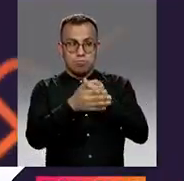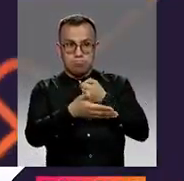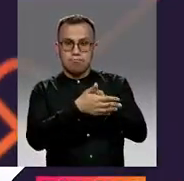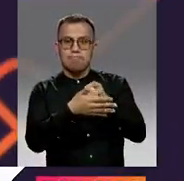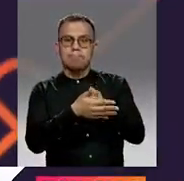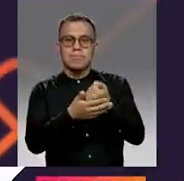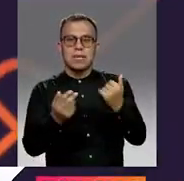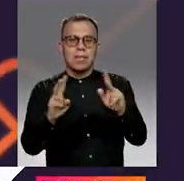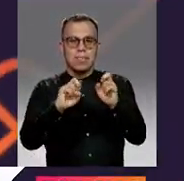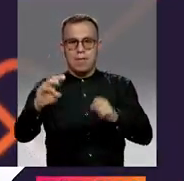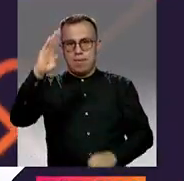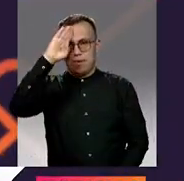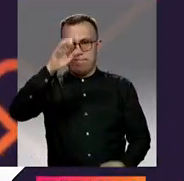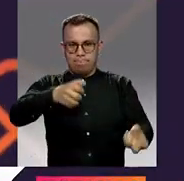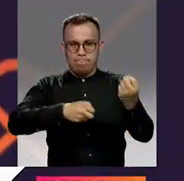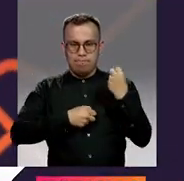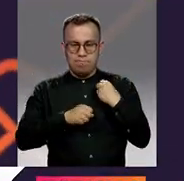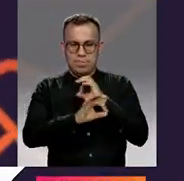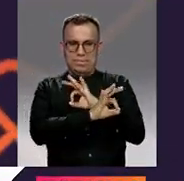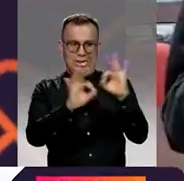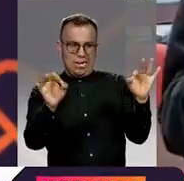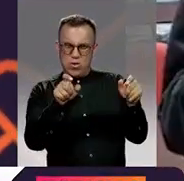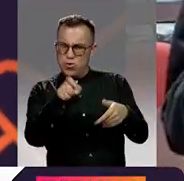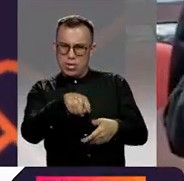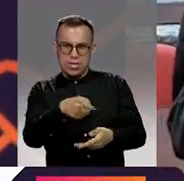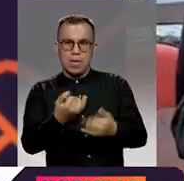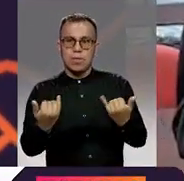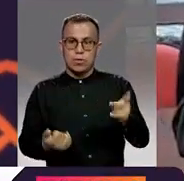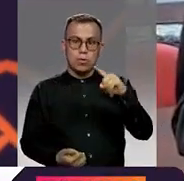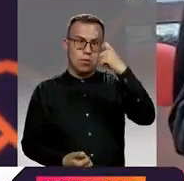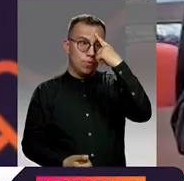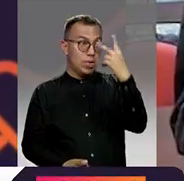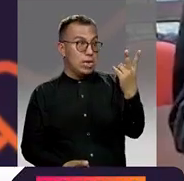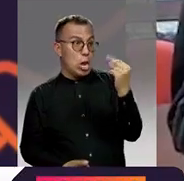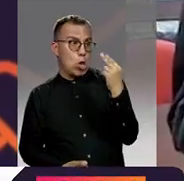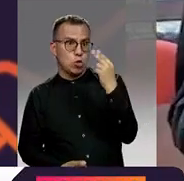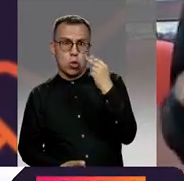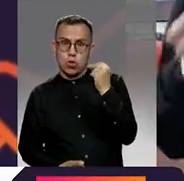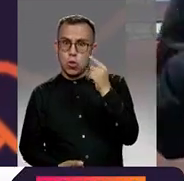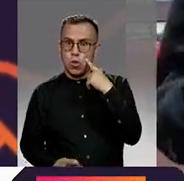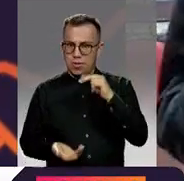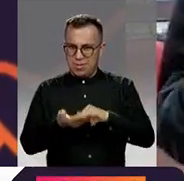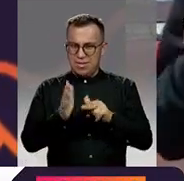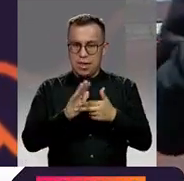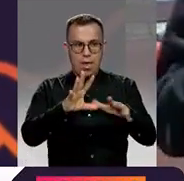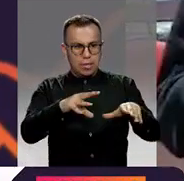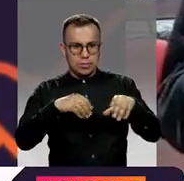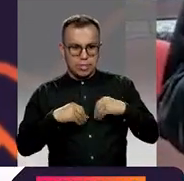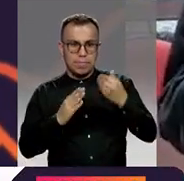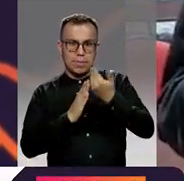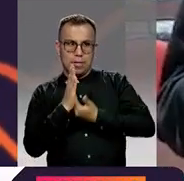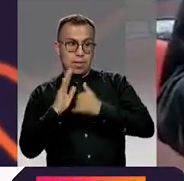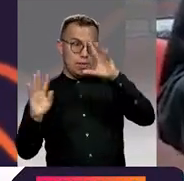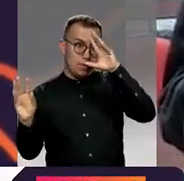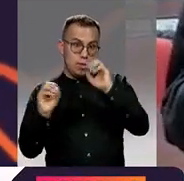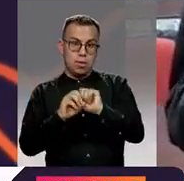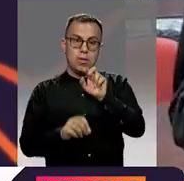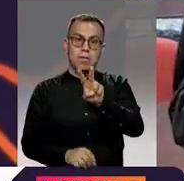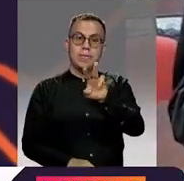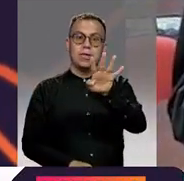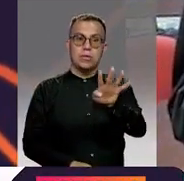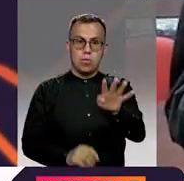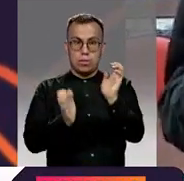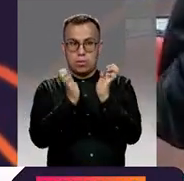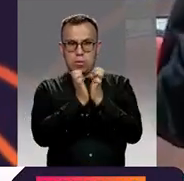insistió en la desmilitarización de la protesta. Durante la negativa del gobierno nacional de aceptar el preacuerdo al que llegamos el 24 de